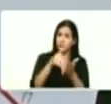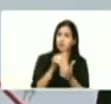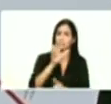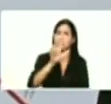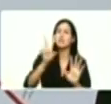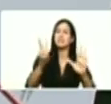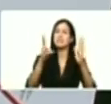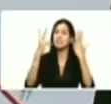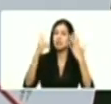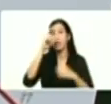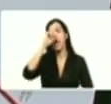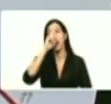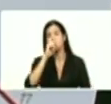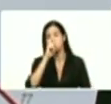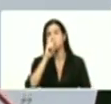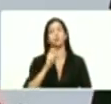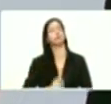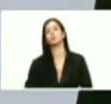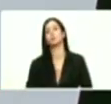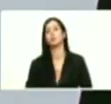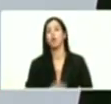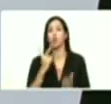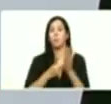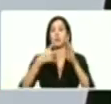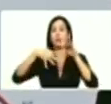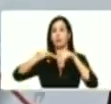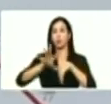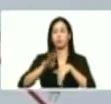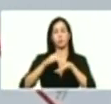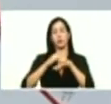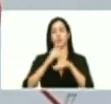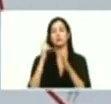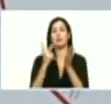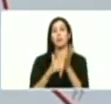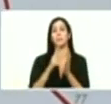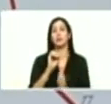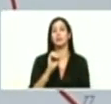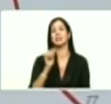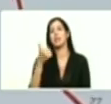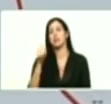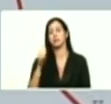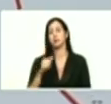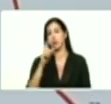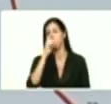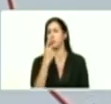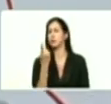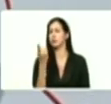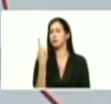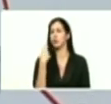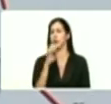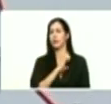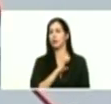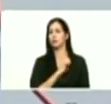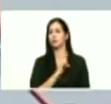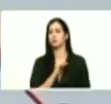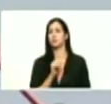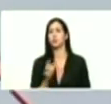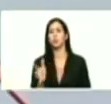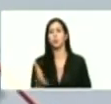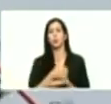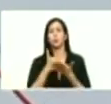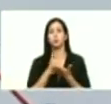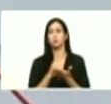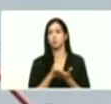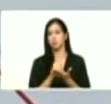3317 2014 perdón 3010 el año pasado en enero nos ingresó 815